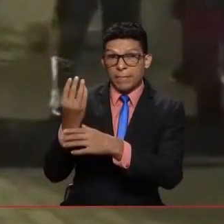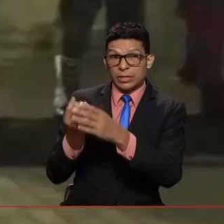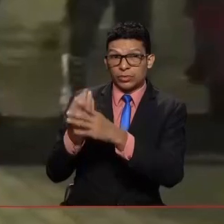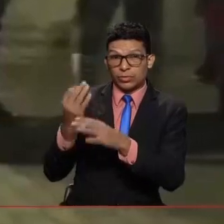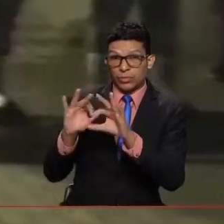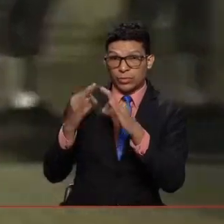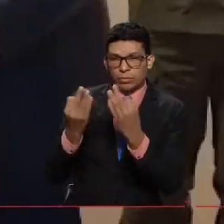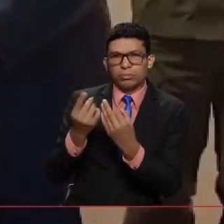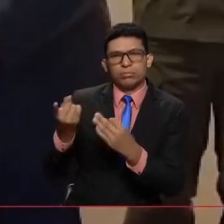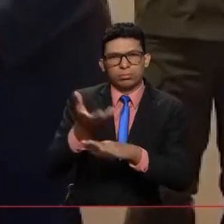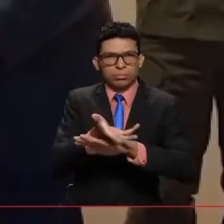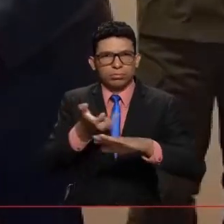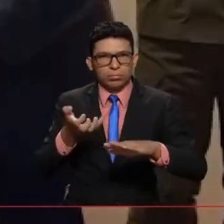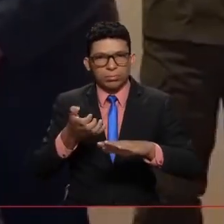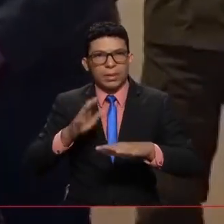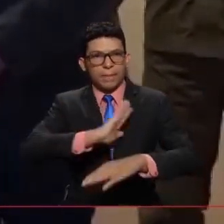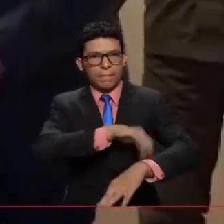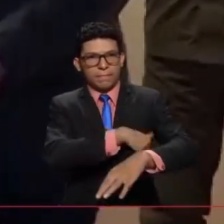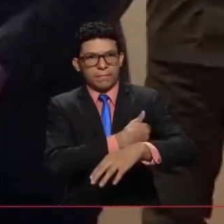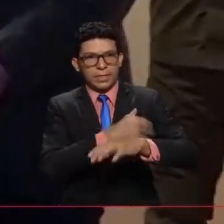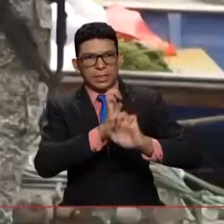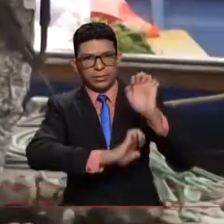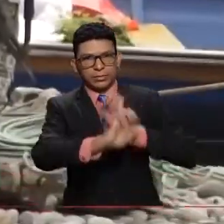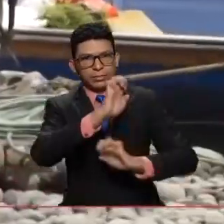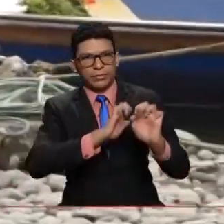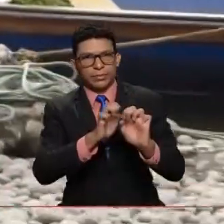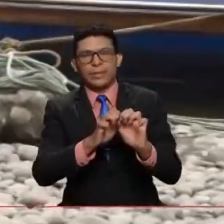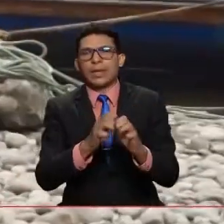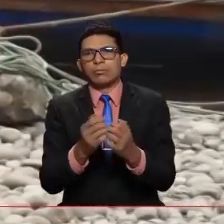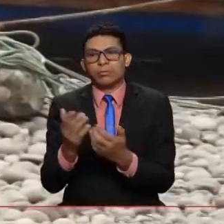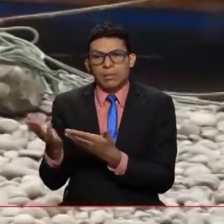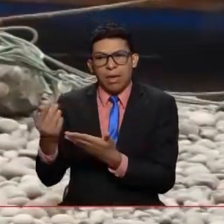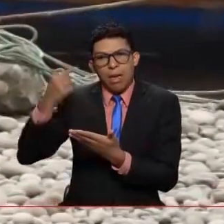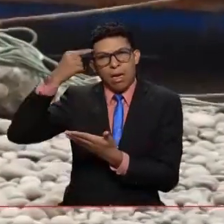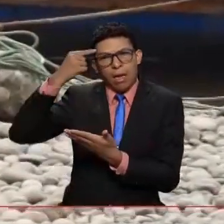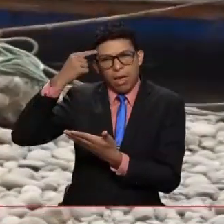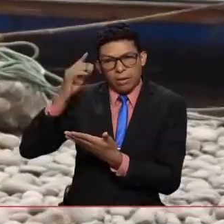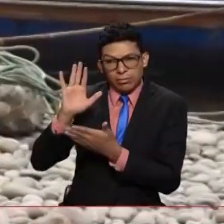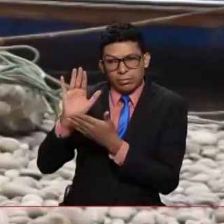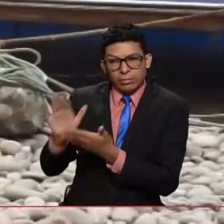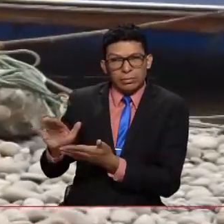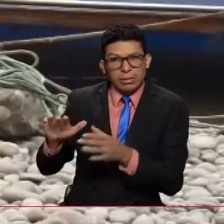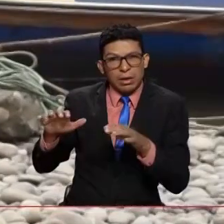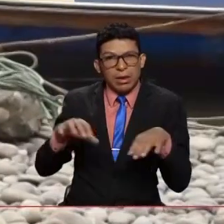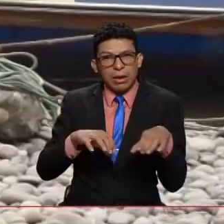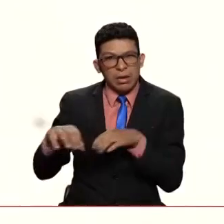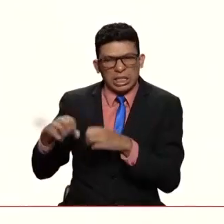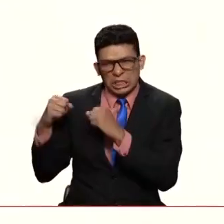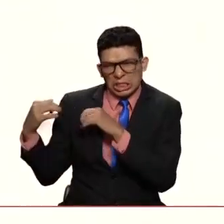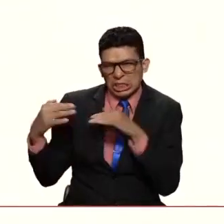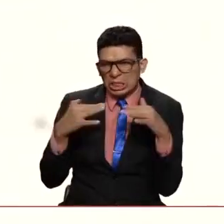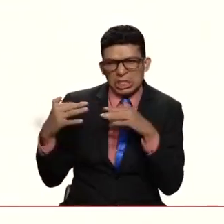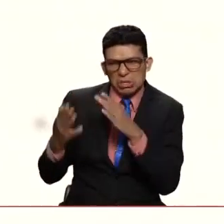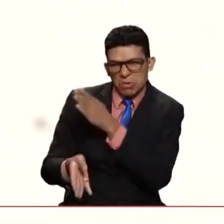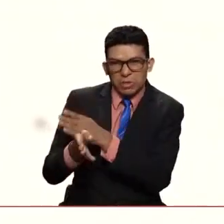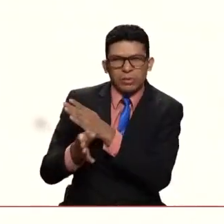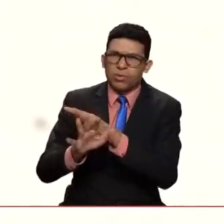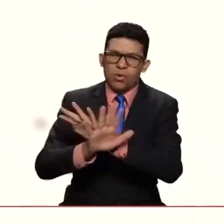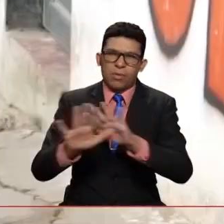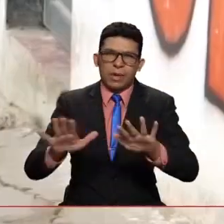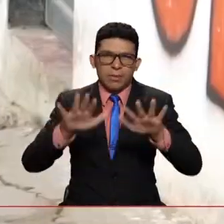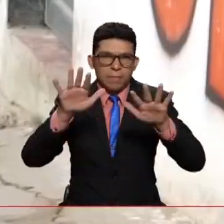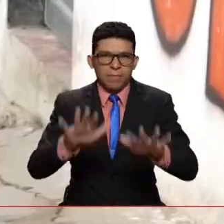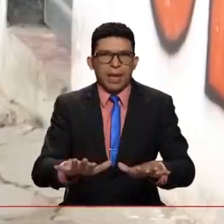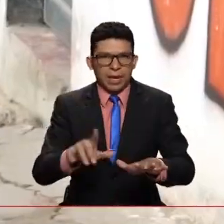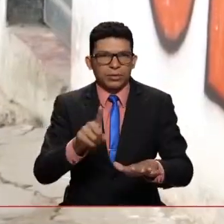los dos militares exigieron al ministro de la Defensa, Iván Velásquez, que deje a un lado lo que consideran es una actitud guerrerista y ordene la suspensión de